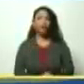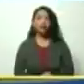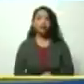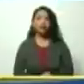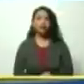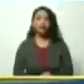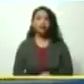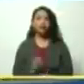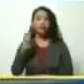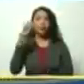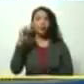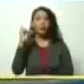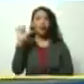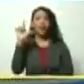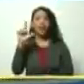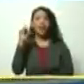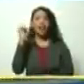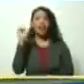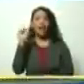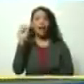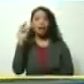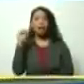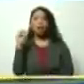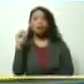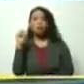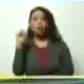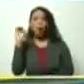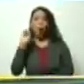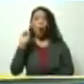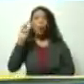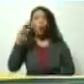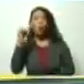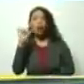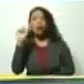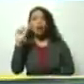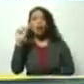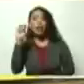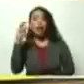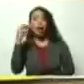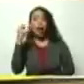Williams, Williams o William, sin ese,